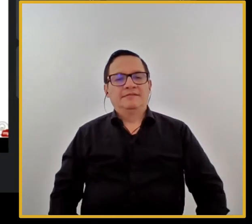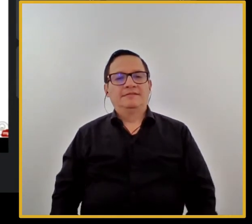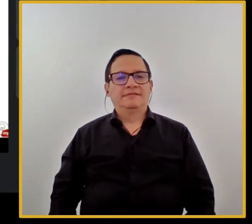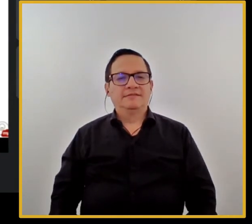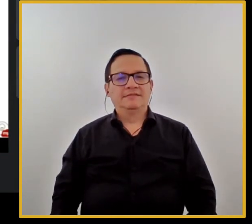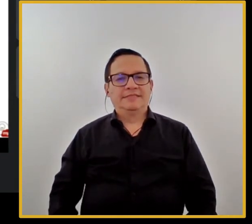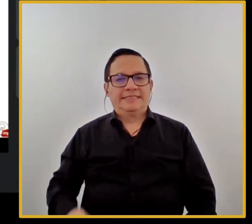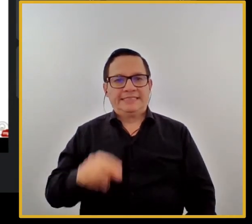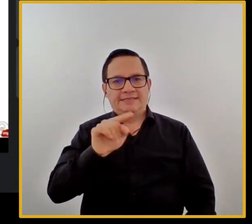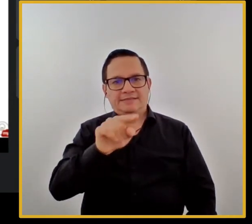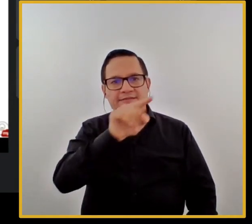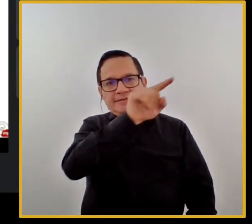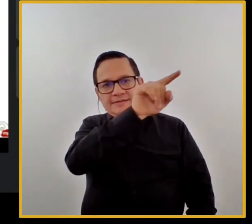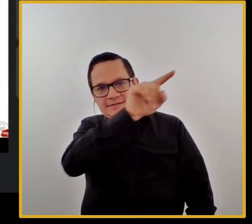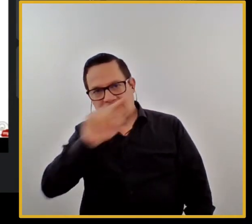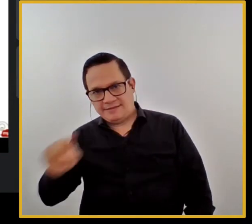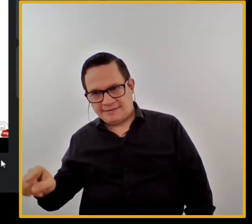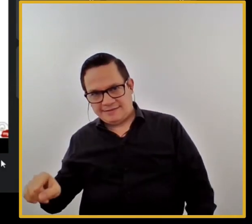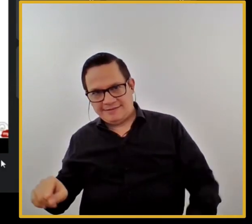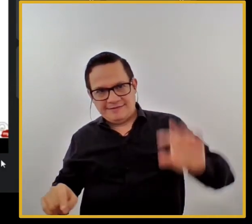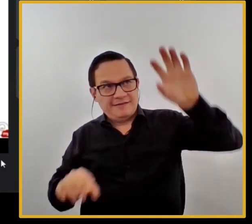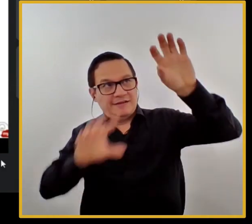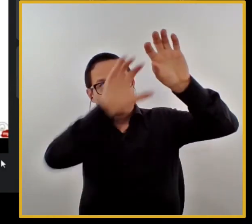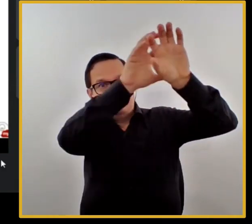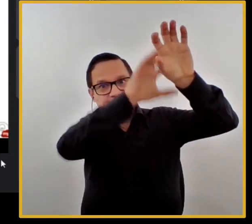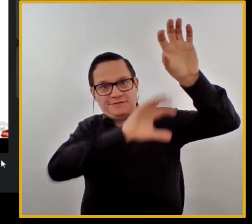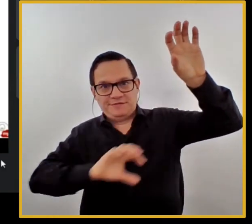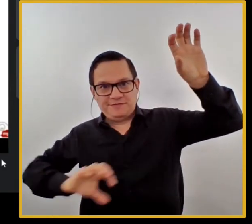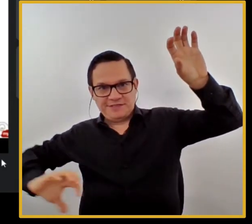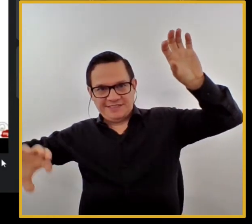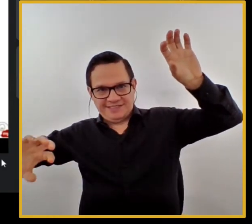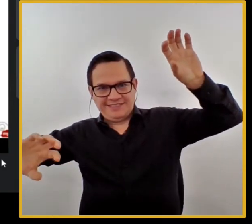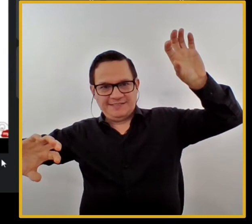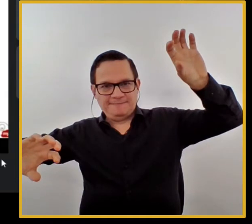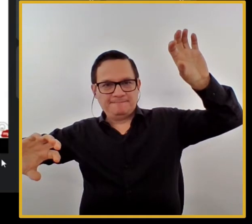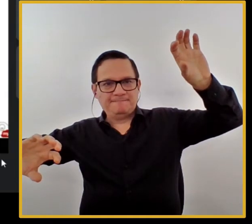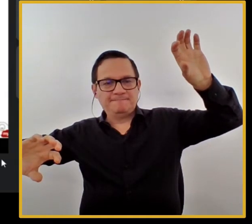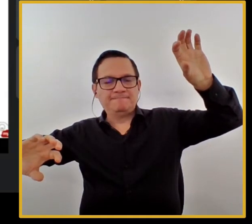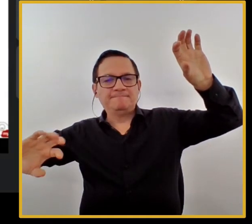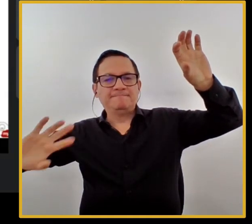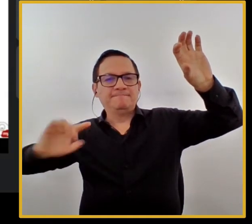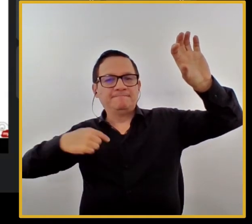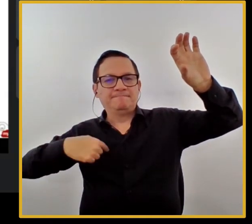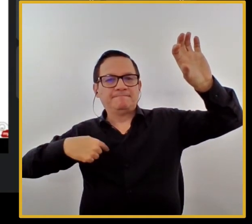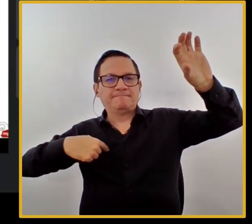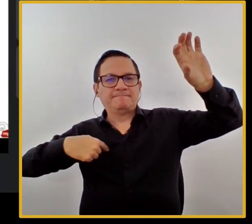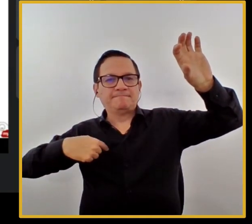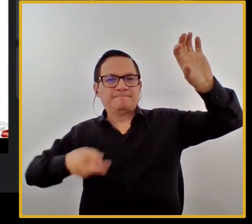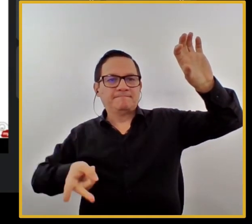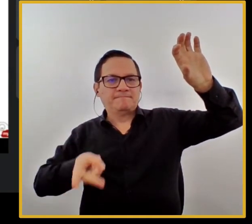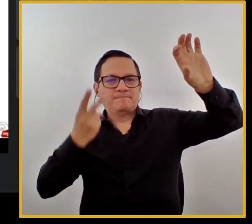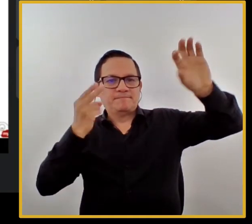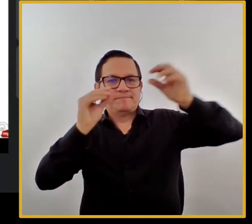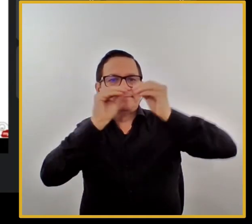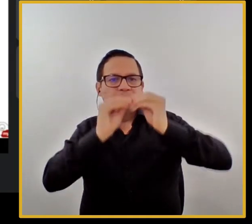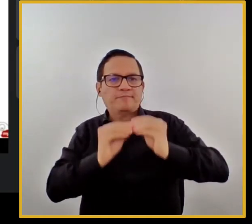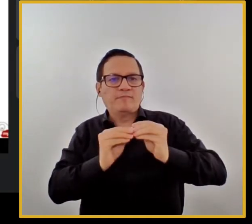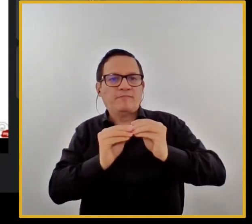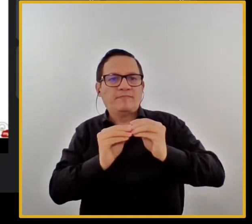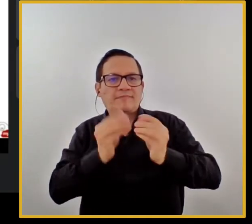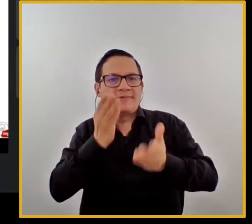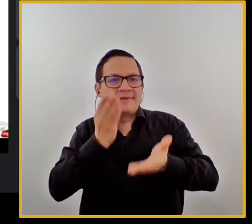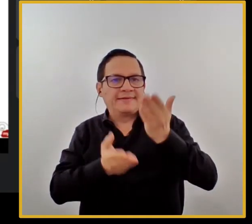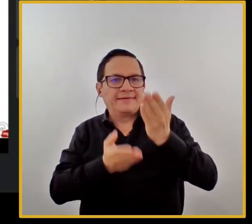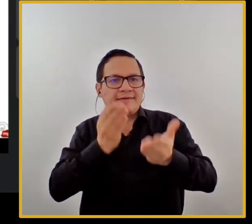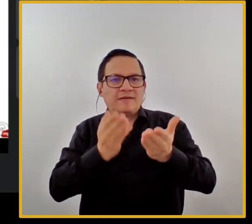es la que yo bajo acá a este lado. Entonces ahí obligatoriamente yo no lo puedo hacer de de las dos formas. Yo tengo que dejar